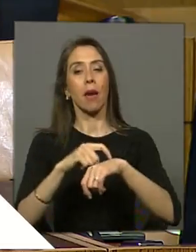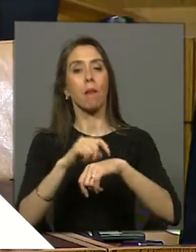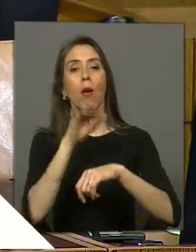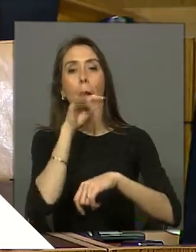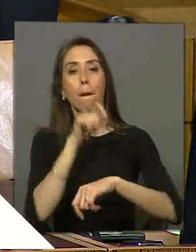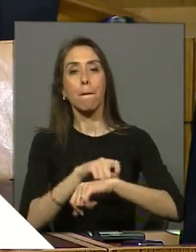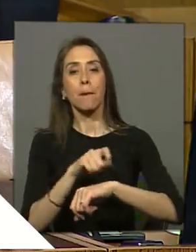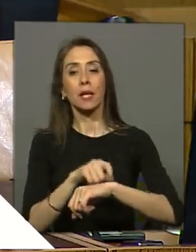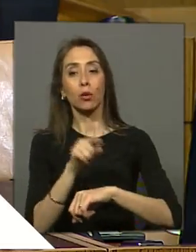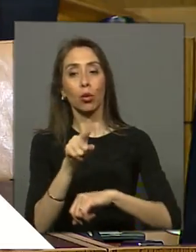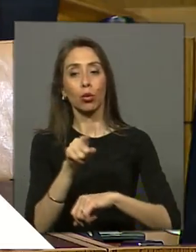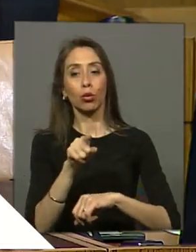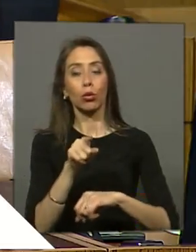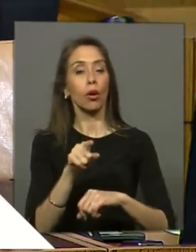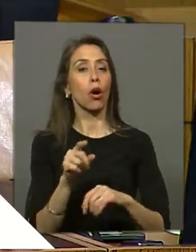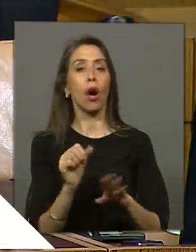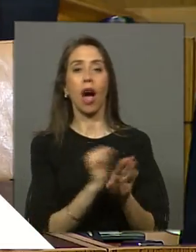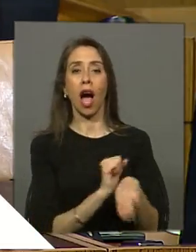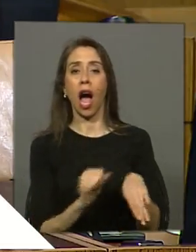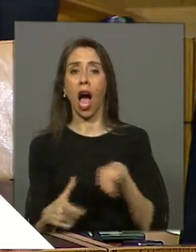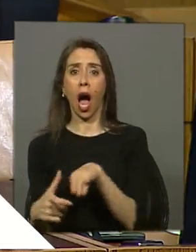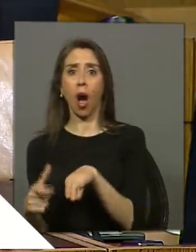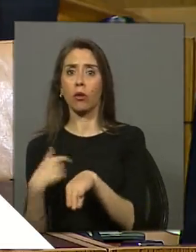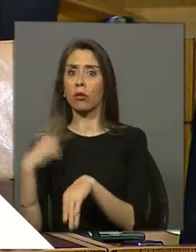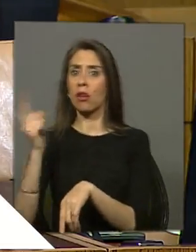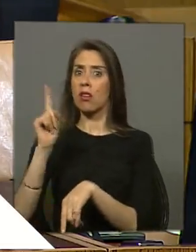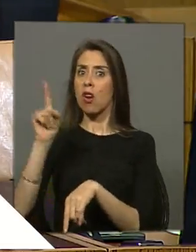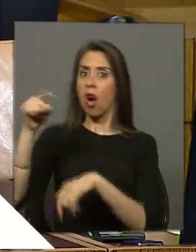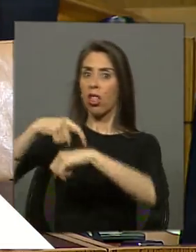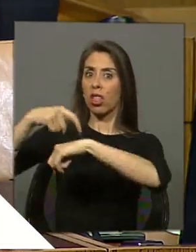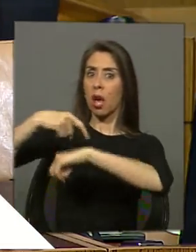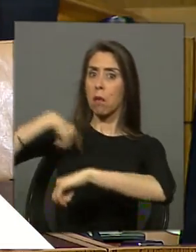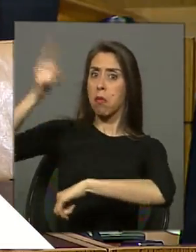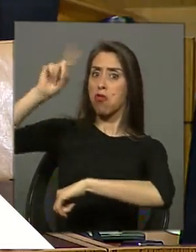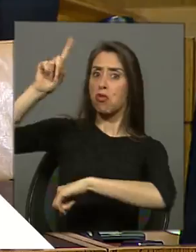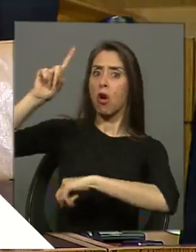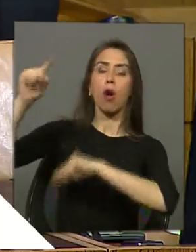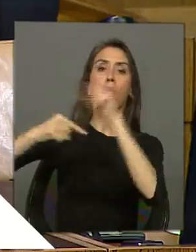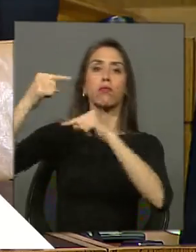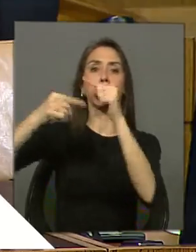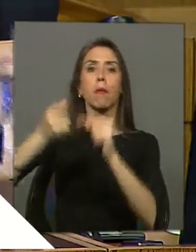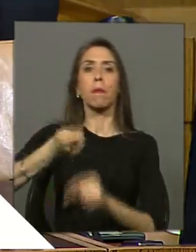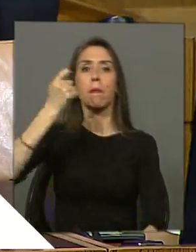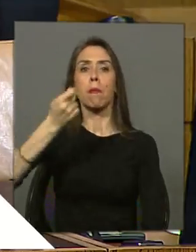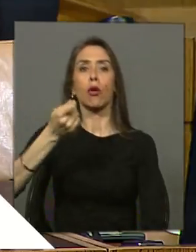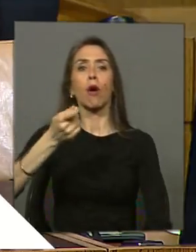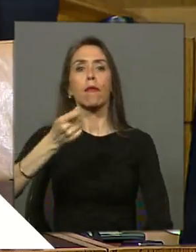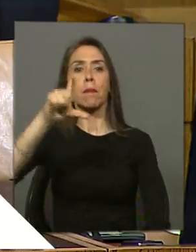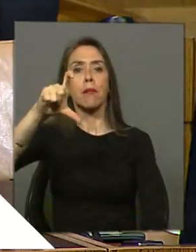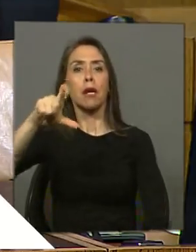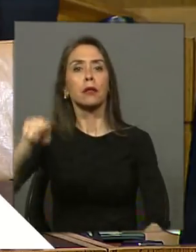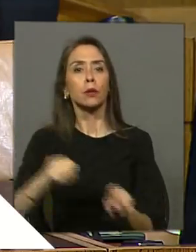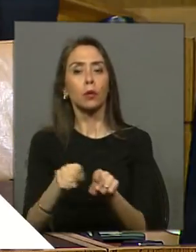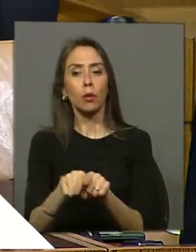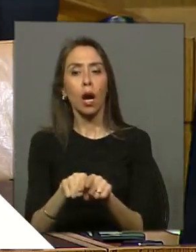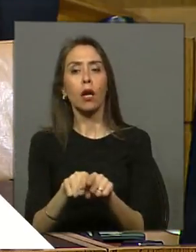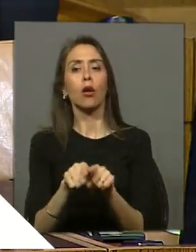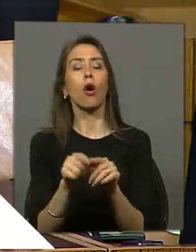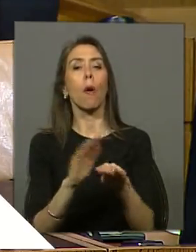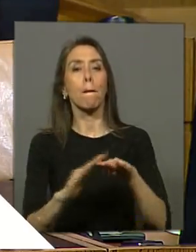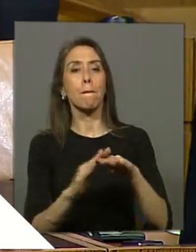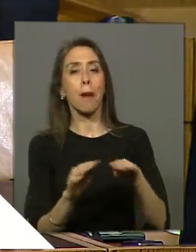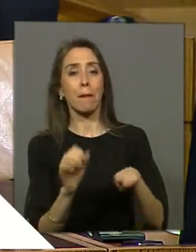que usted no utiliza que se los cobran igual el cobro por la pérdida del ticket es decir también hay cosas que son valorables